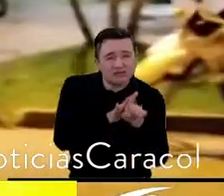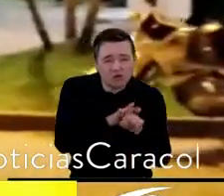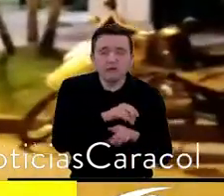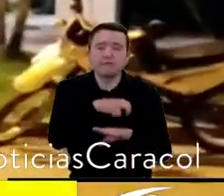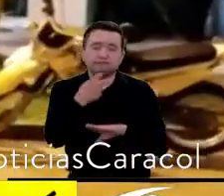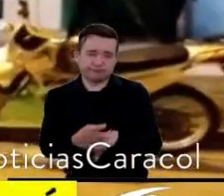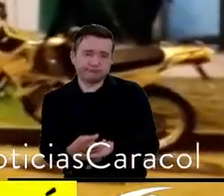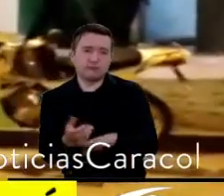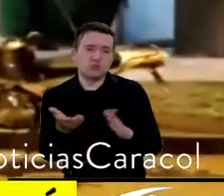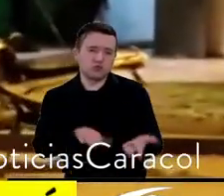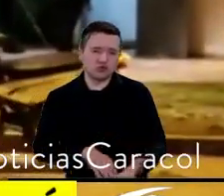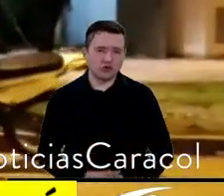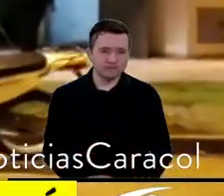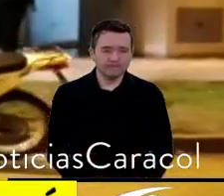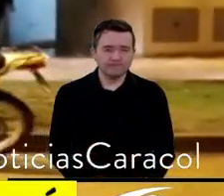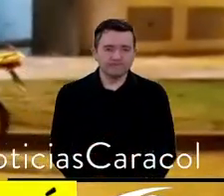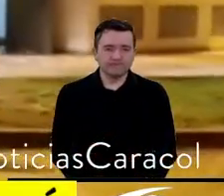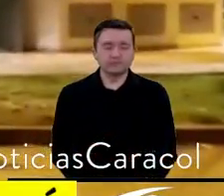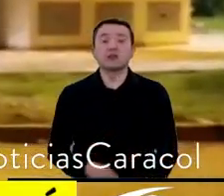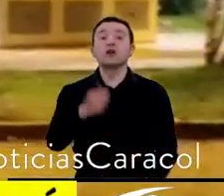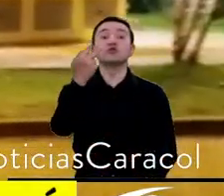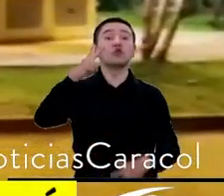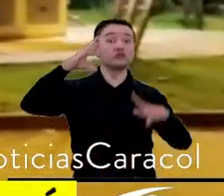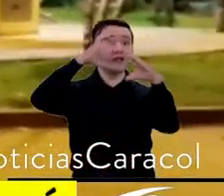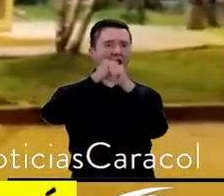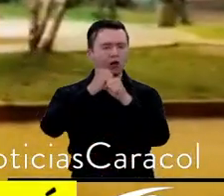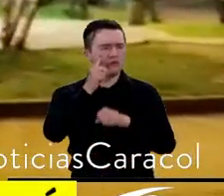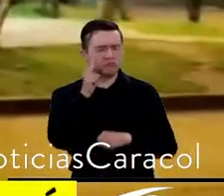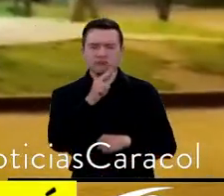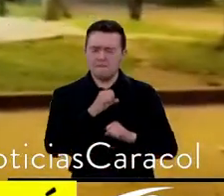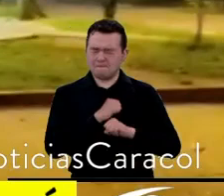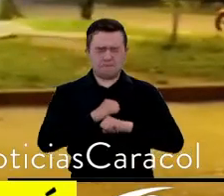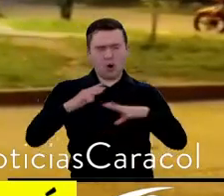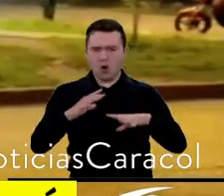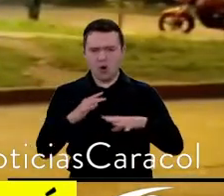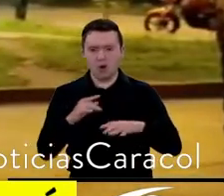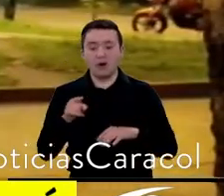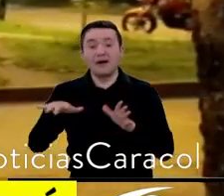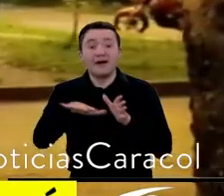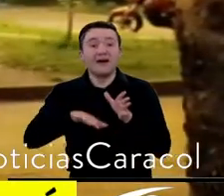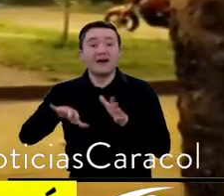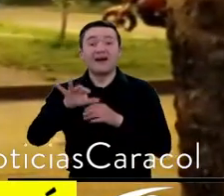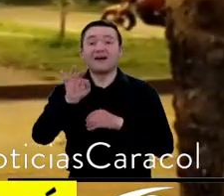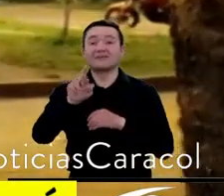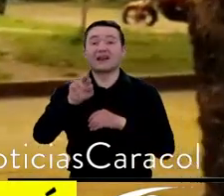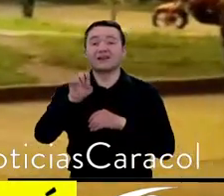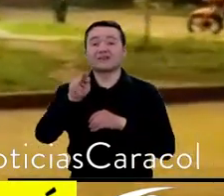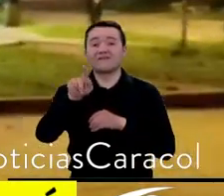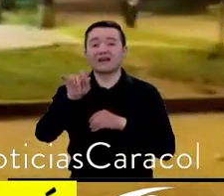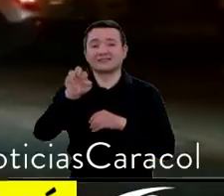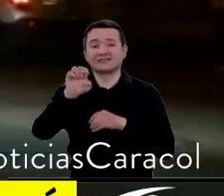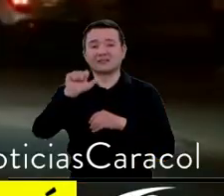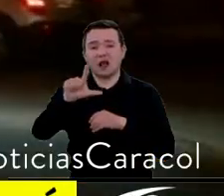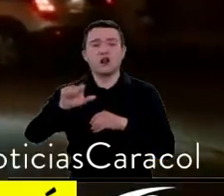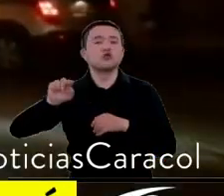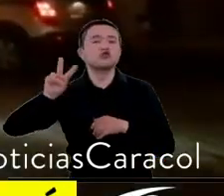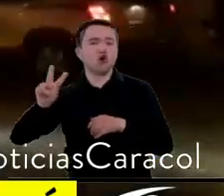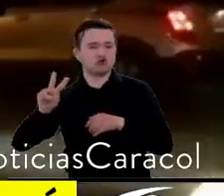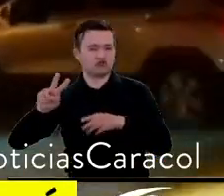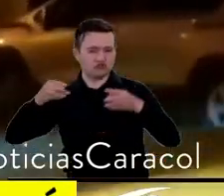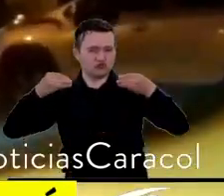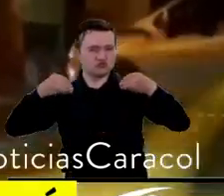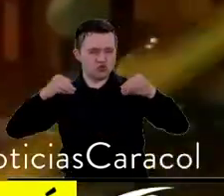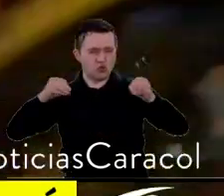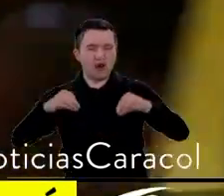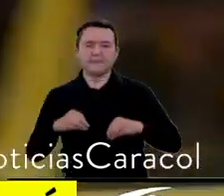Hacia la medianoche, una fuerte explosión llamó la atención de los habitantes del sector conocido como Transversal 2 en el municipio de Tuluá. Inmediatamente